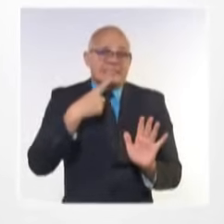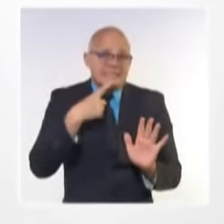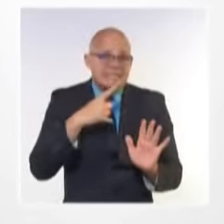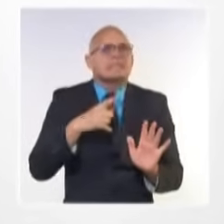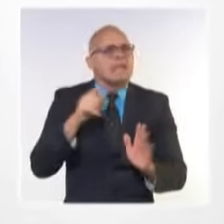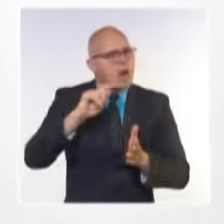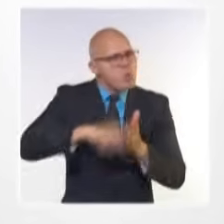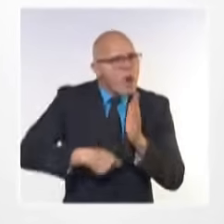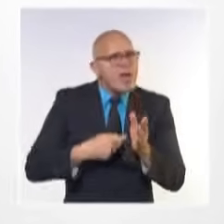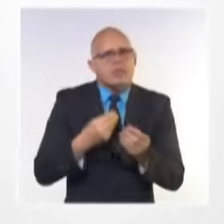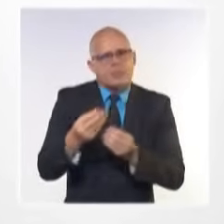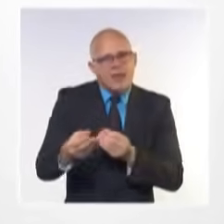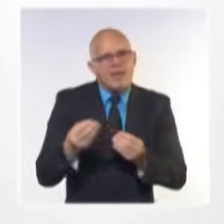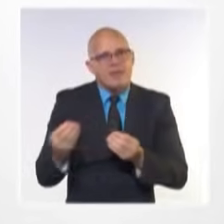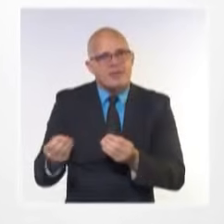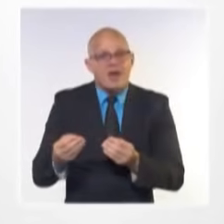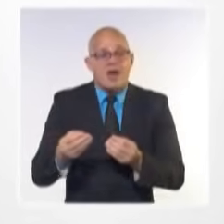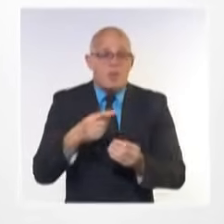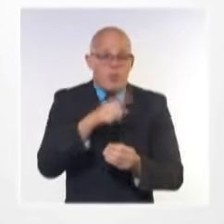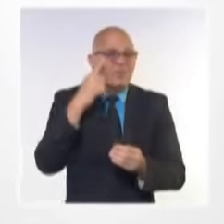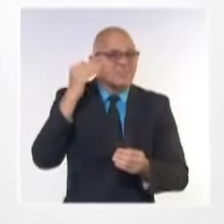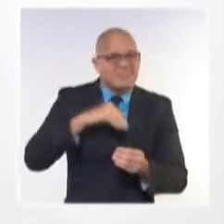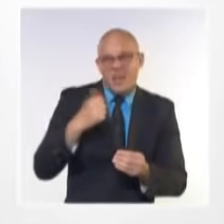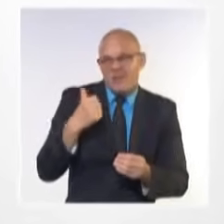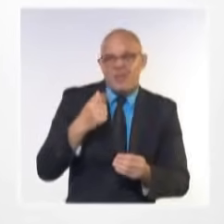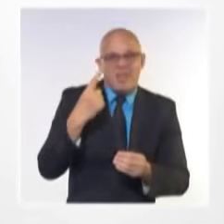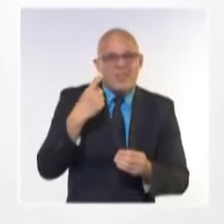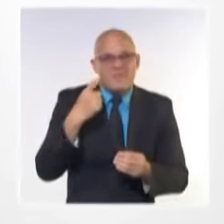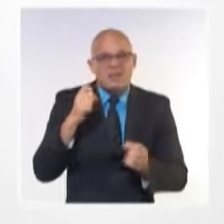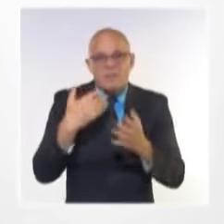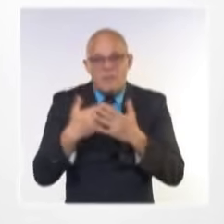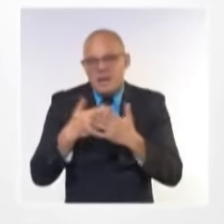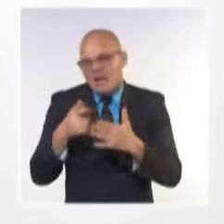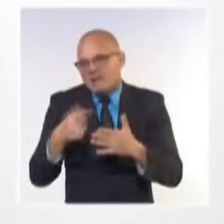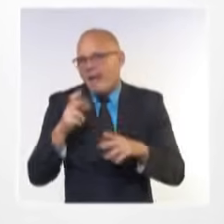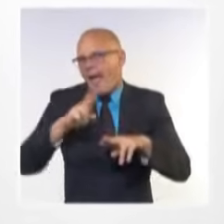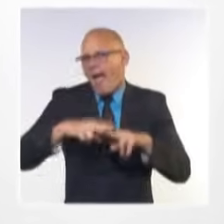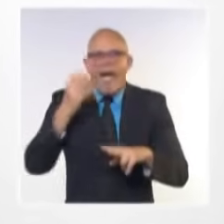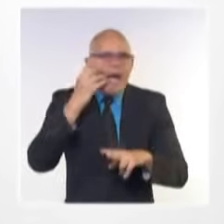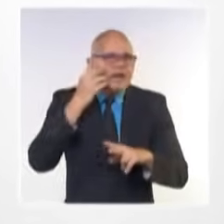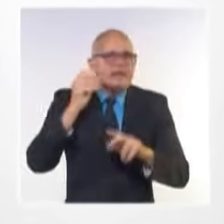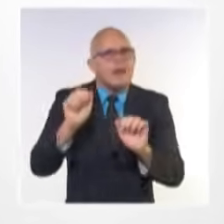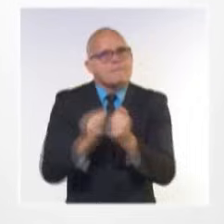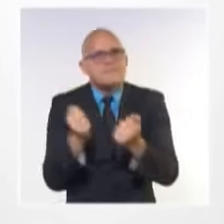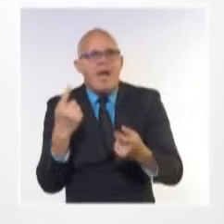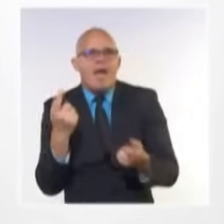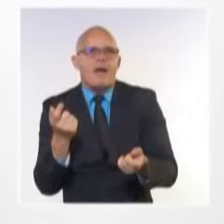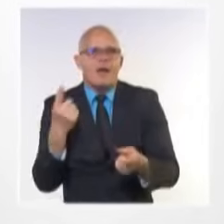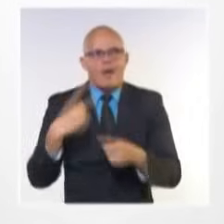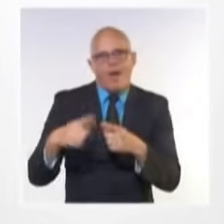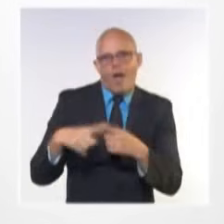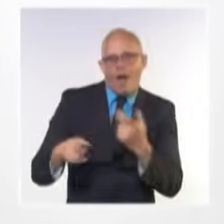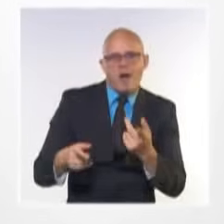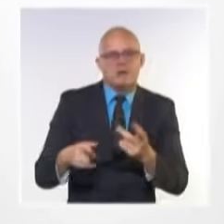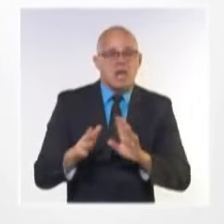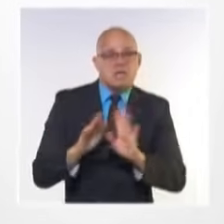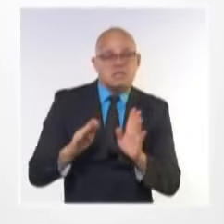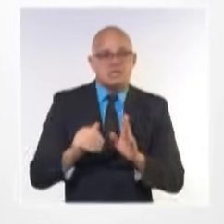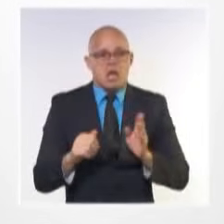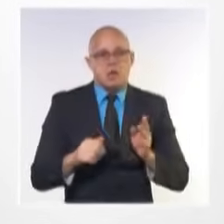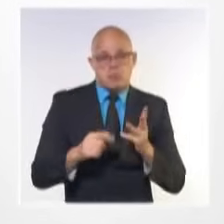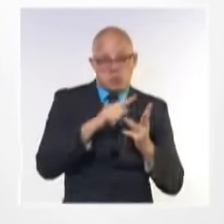de la necesidad que tienen estas entidades de recibir materias primas para garantizar sus procesos productivos. ¿Y qué pasó? Se acercaron a estas